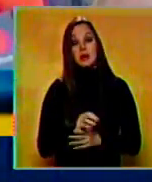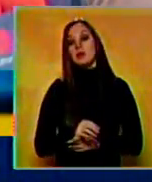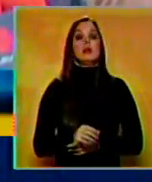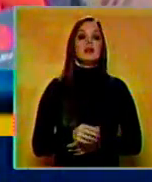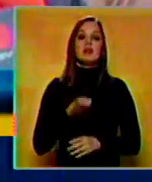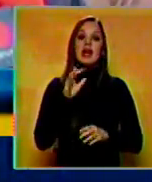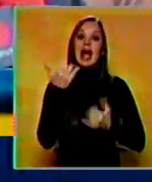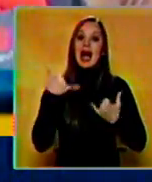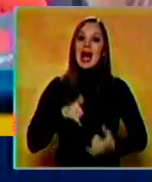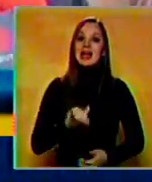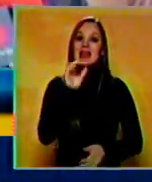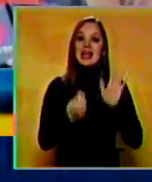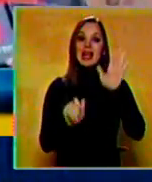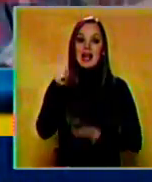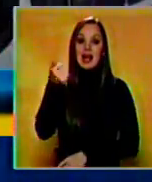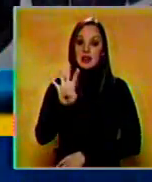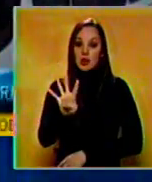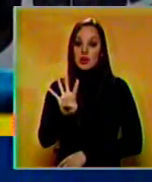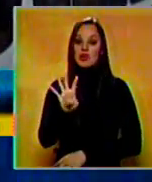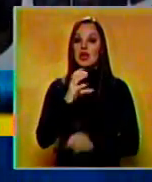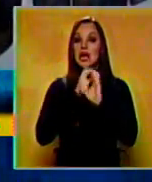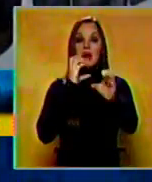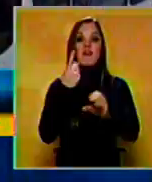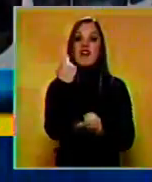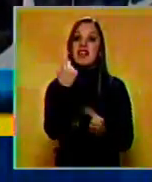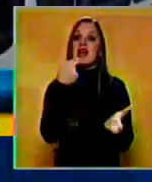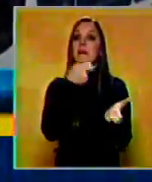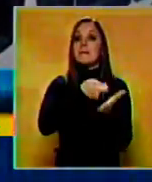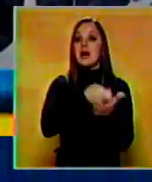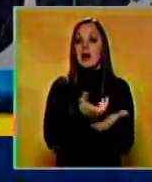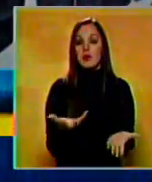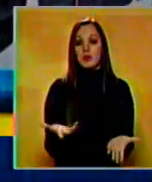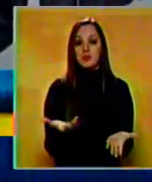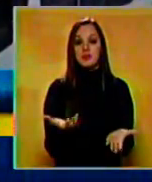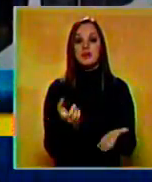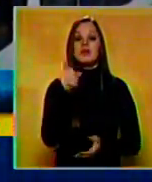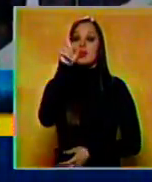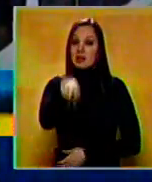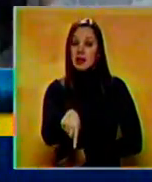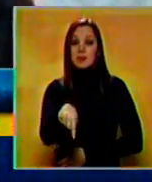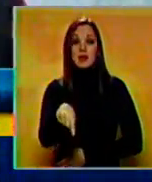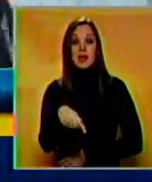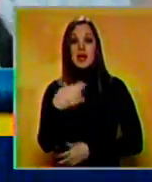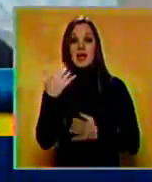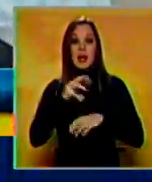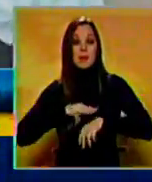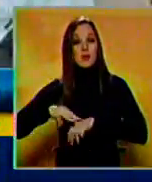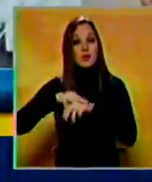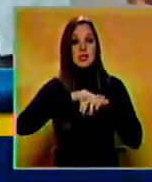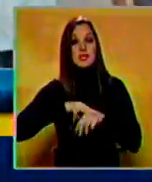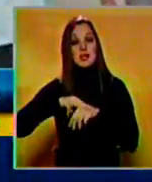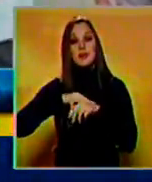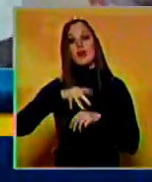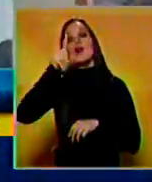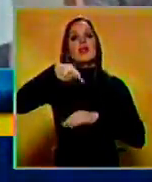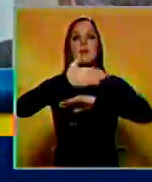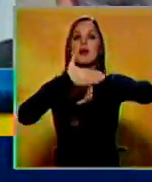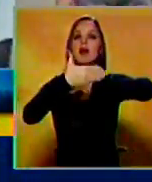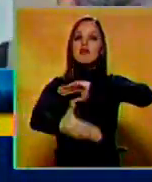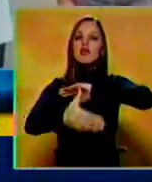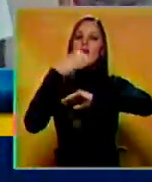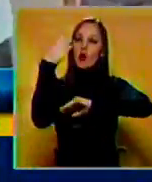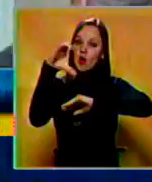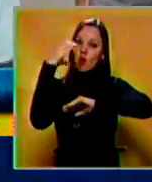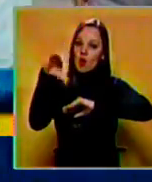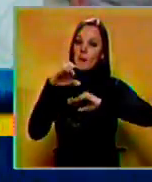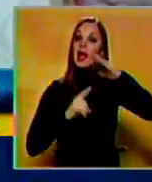Hay 14 carros pendientes que no pagaron. El paro de actividades del sector transporte también se cumplió en los municipios foráneos y zona de frontera con Colombia.